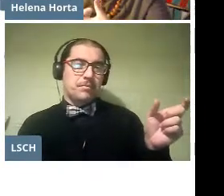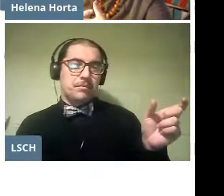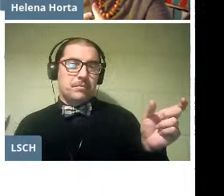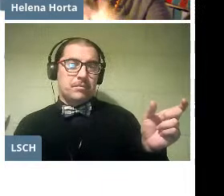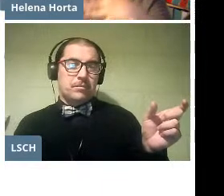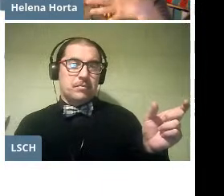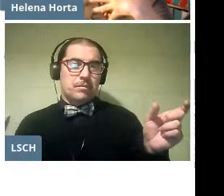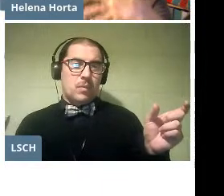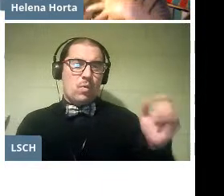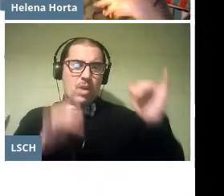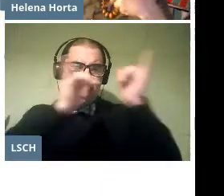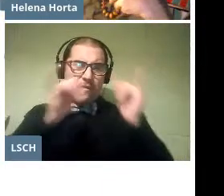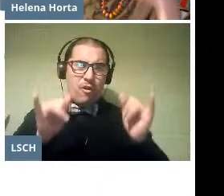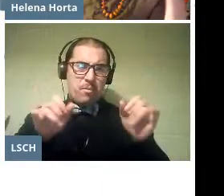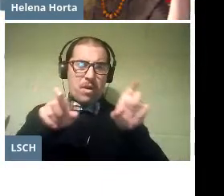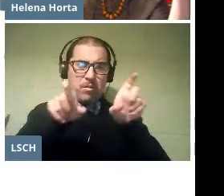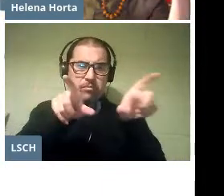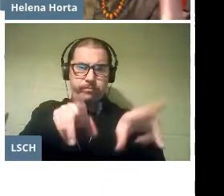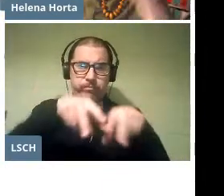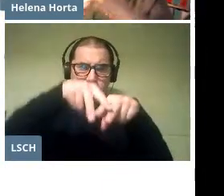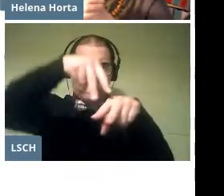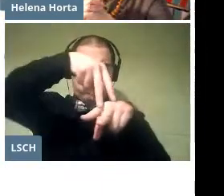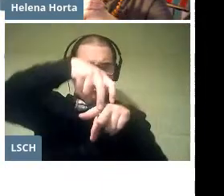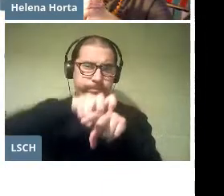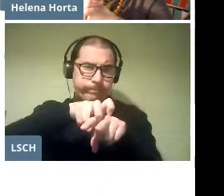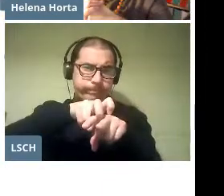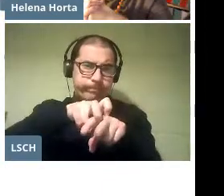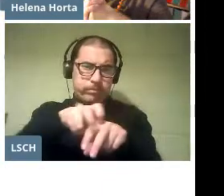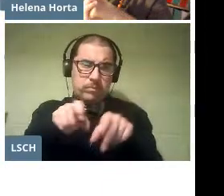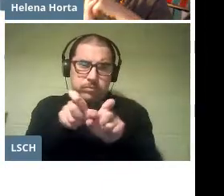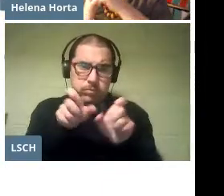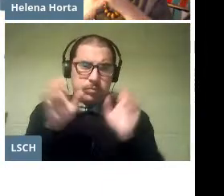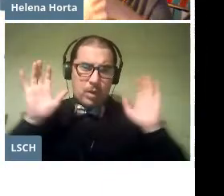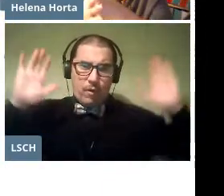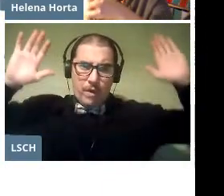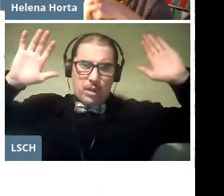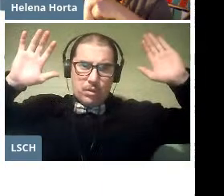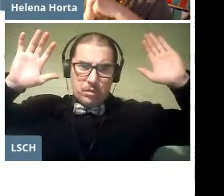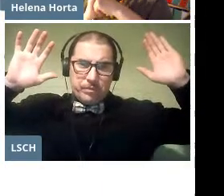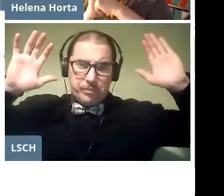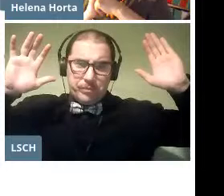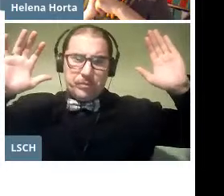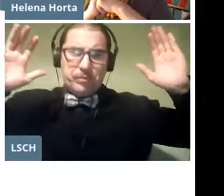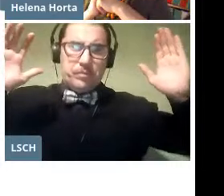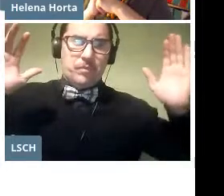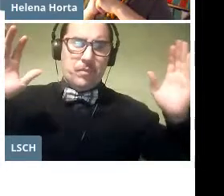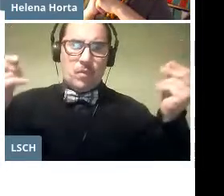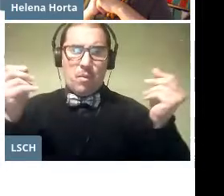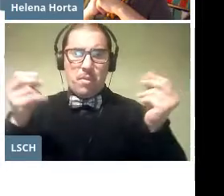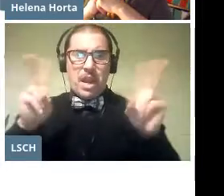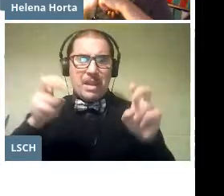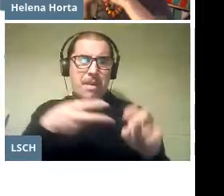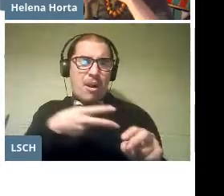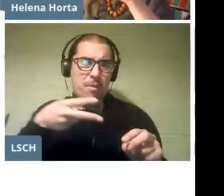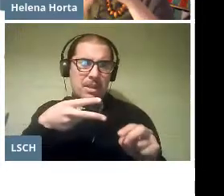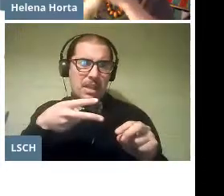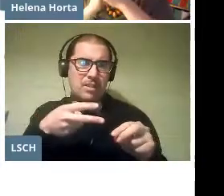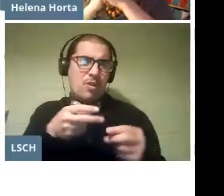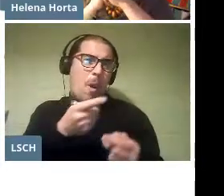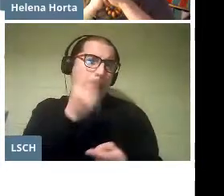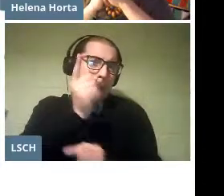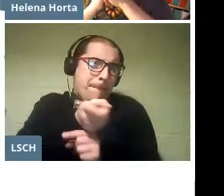posición curiosa, ¿no? De piernas flectadas, brazos flectados hacia arriba, con indicación de sexo aparentemente, con